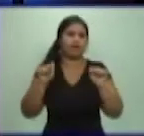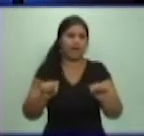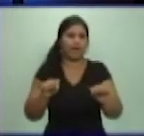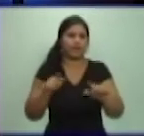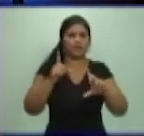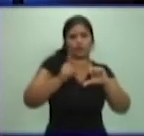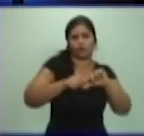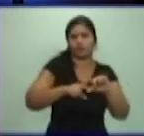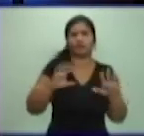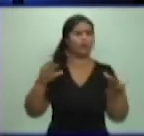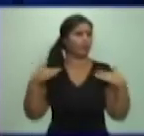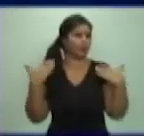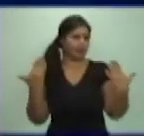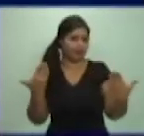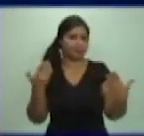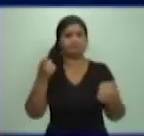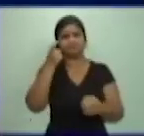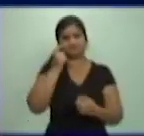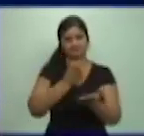Observen.